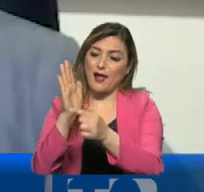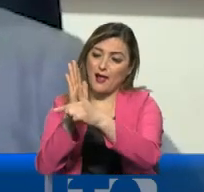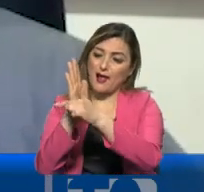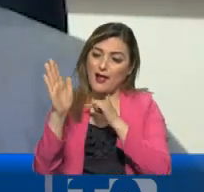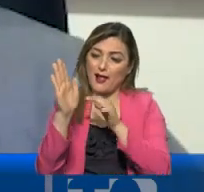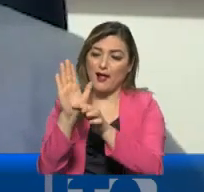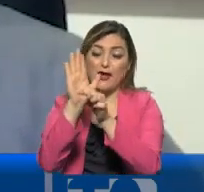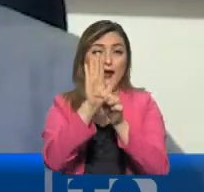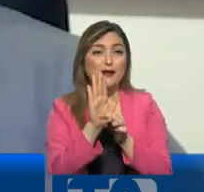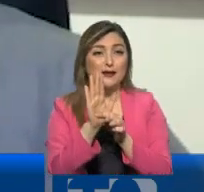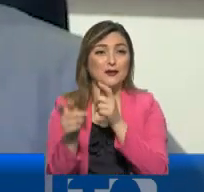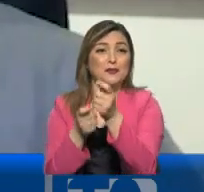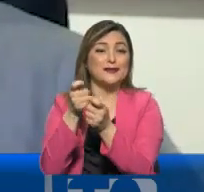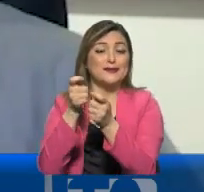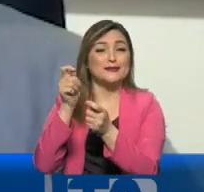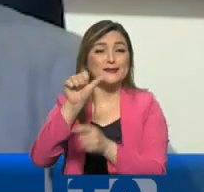¿no? Versus